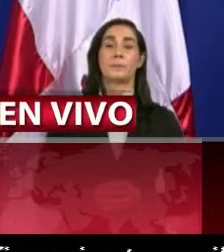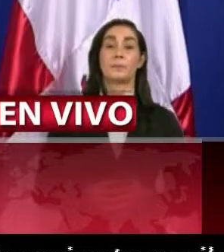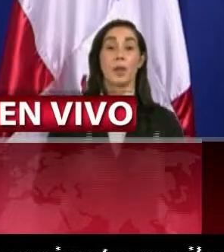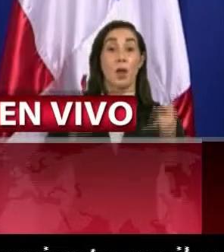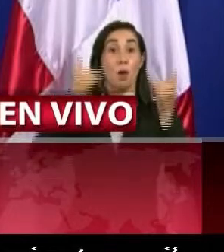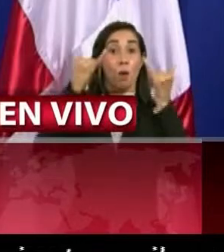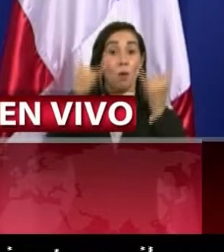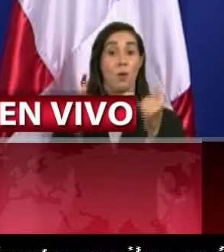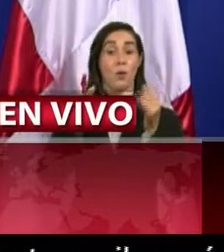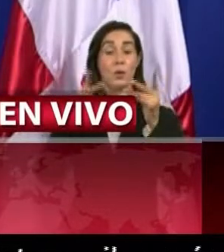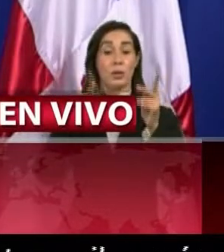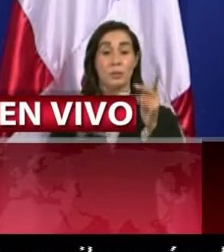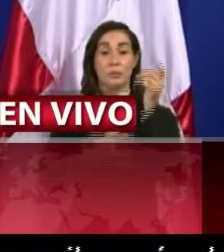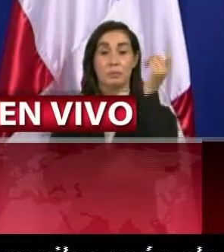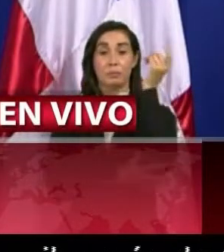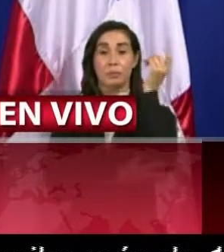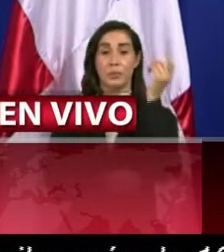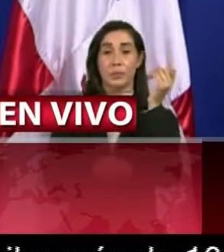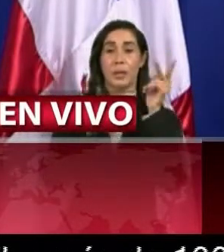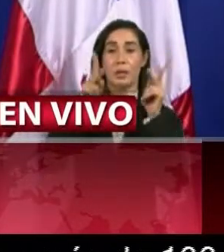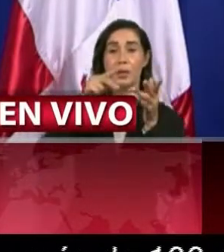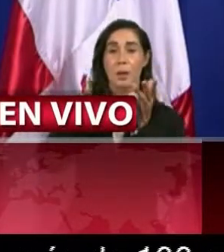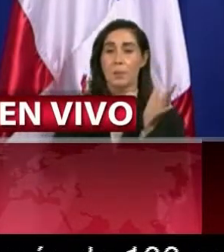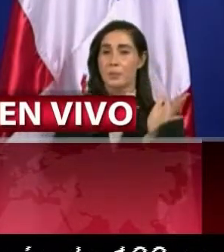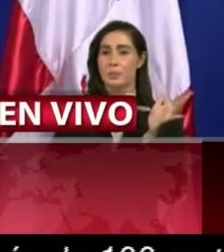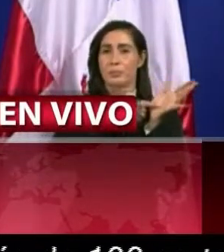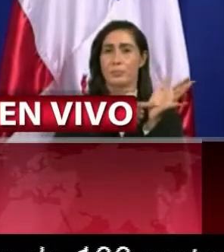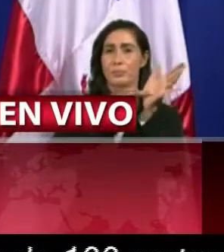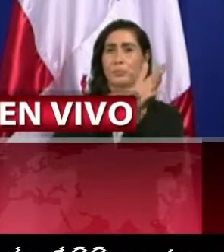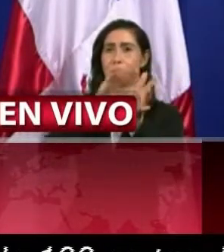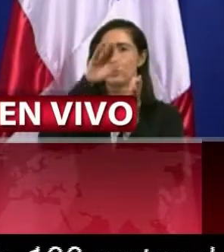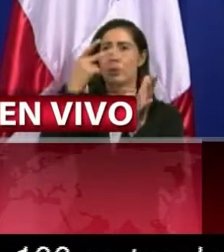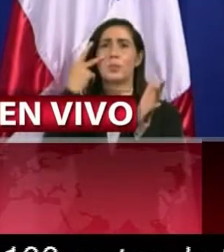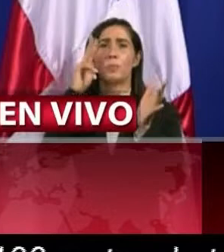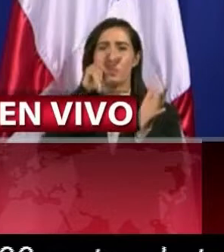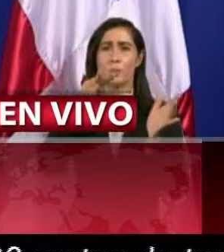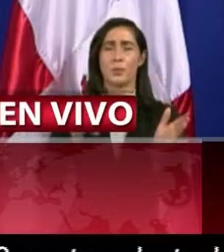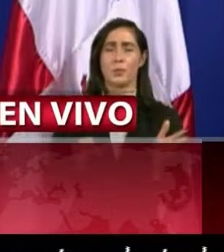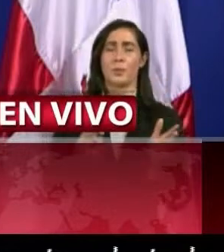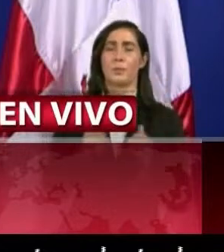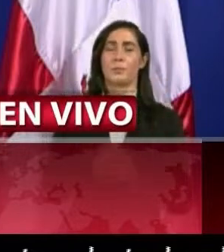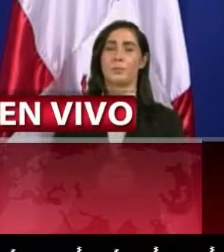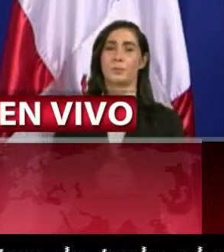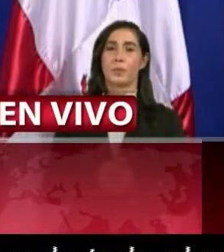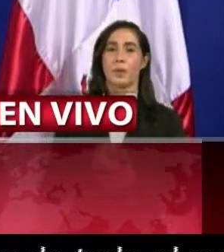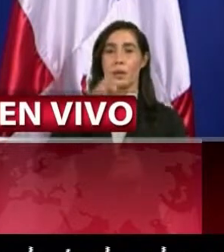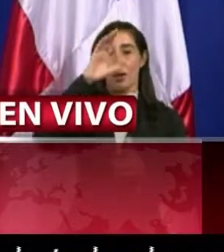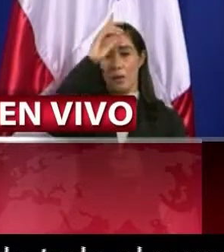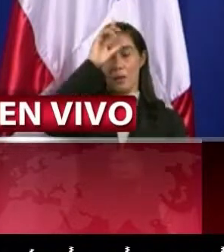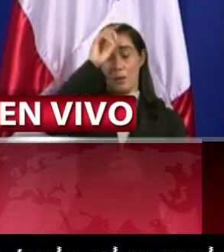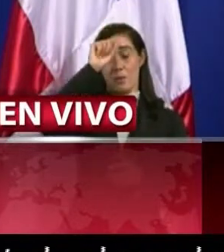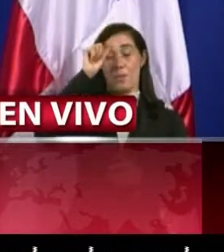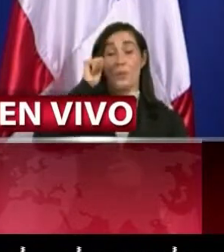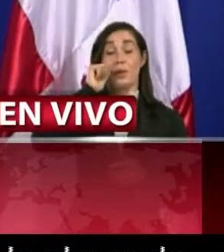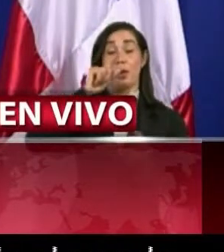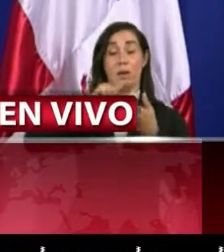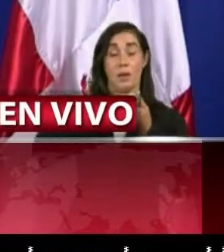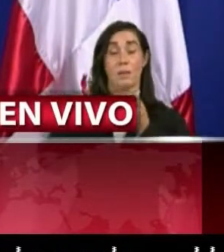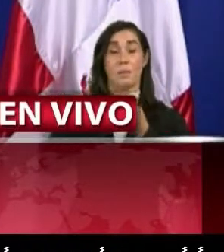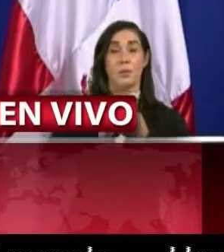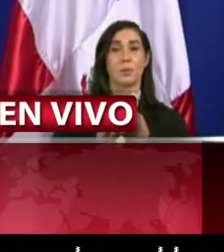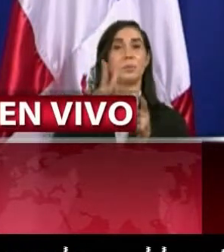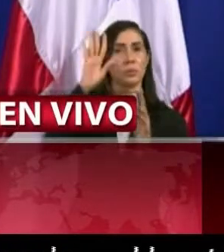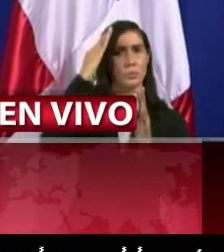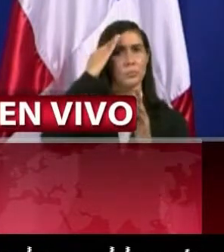que evidenciadas. Amigos y amigas, como ya conocen, desde el pasado 3 de